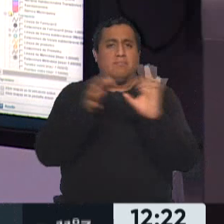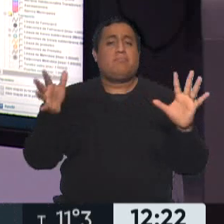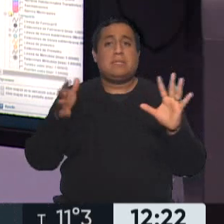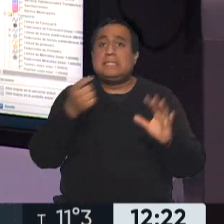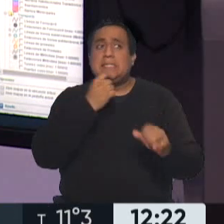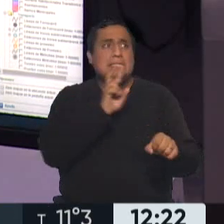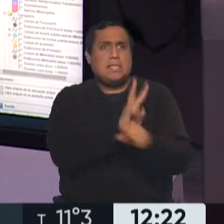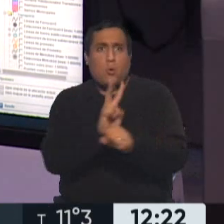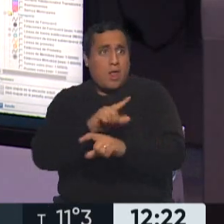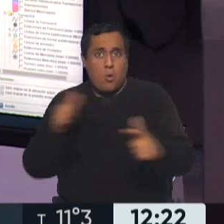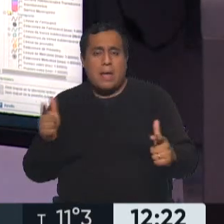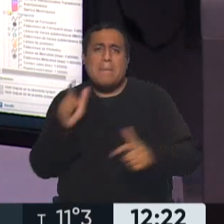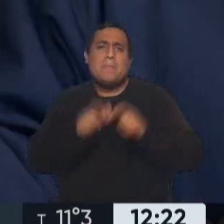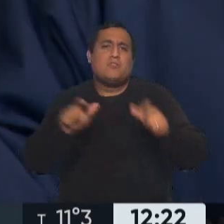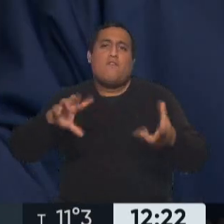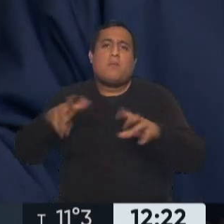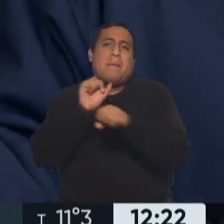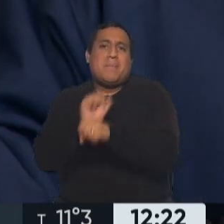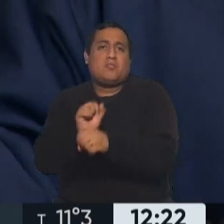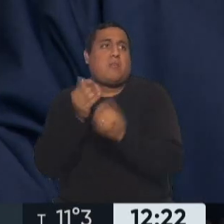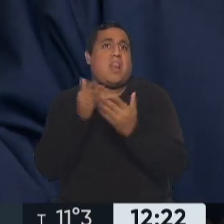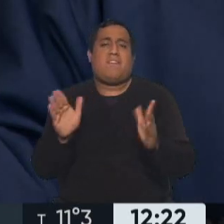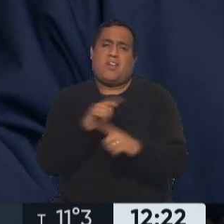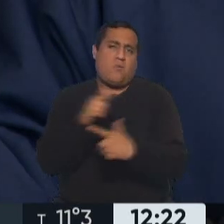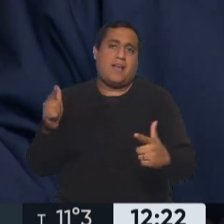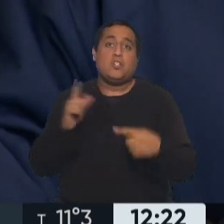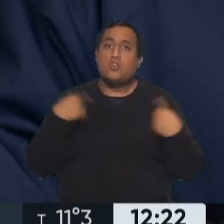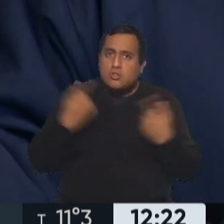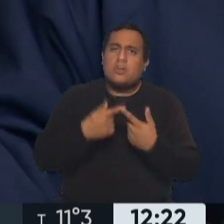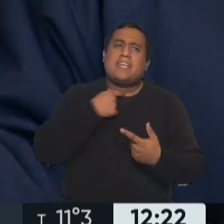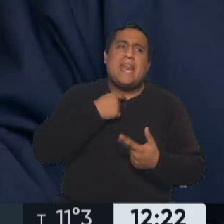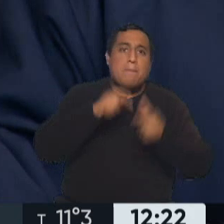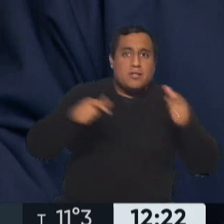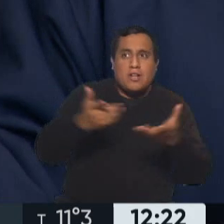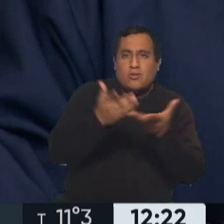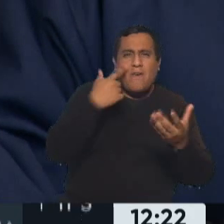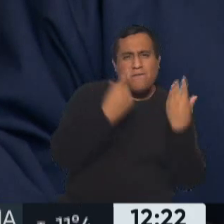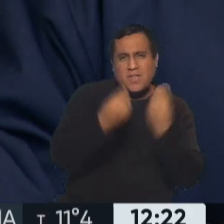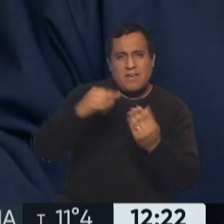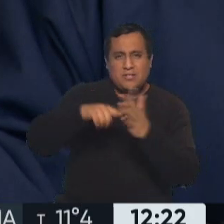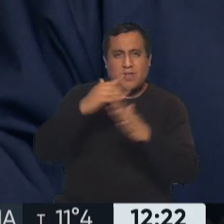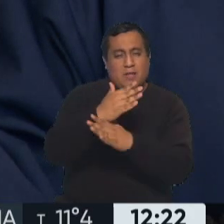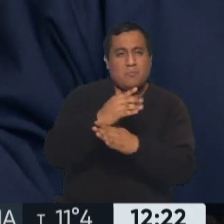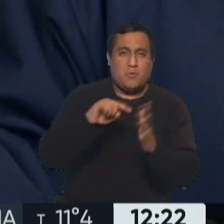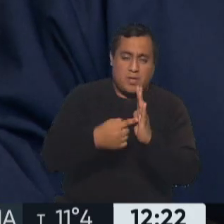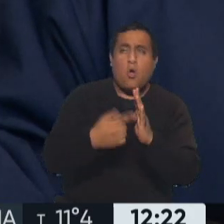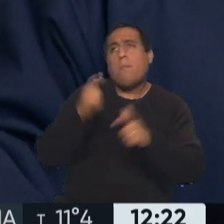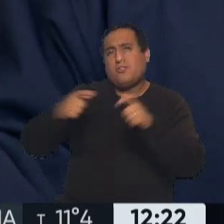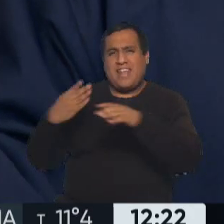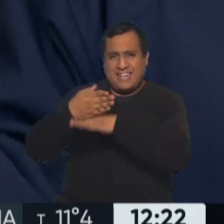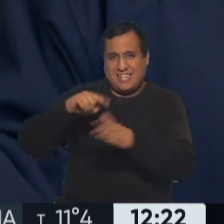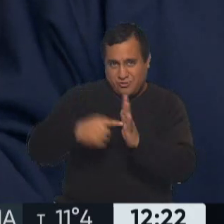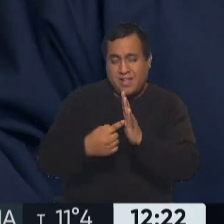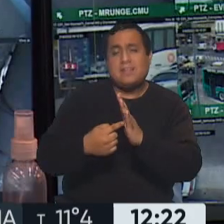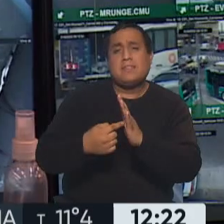de a poco es la libertad, y nosotros queremos devolverle a los vecinos y vecinas de la ciudad y a las millones de personas que todos los días ingresan a la ciudad la